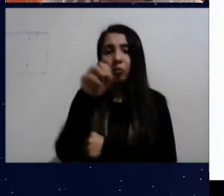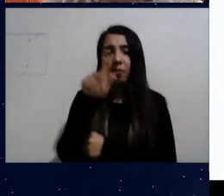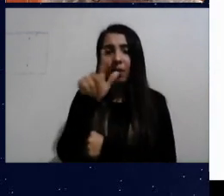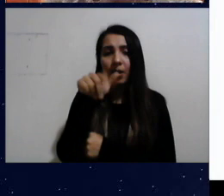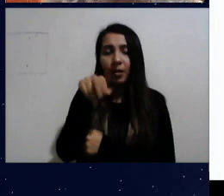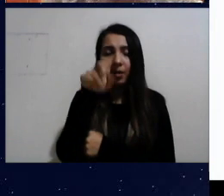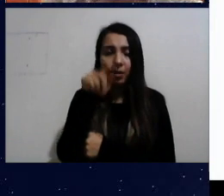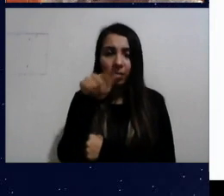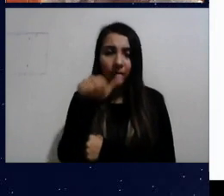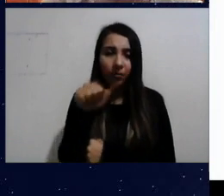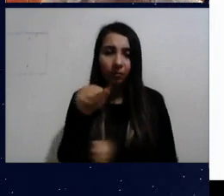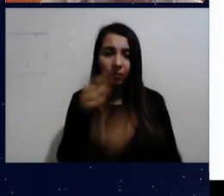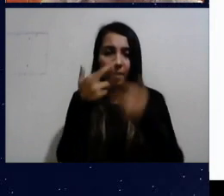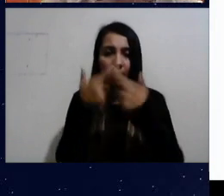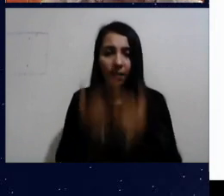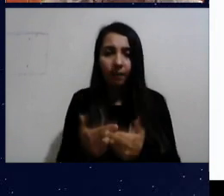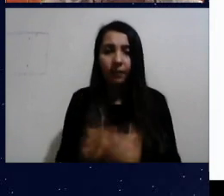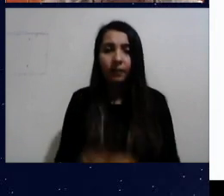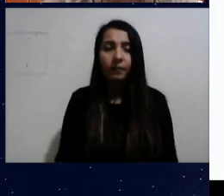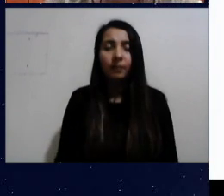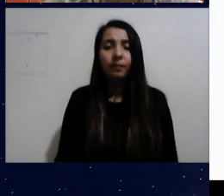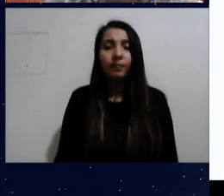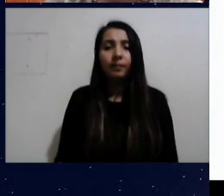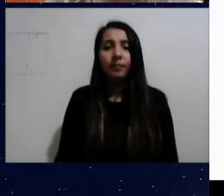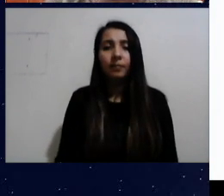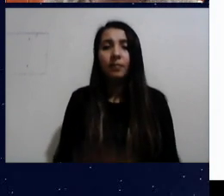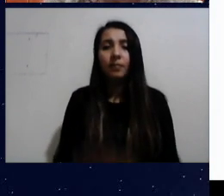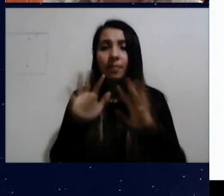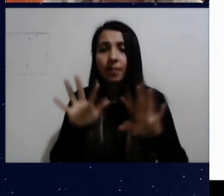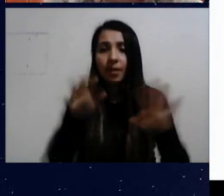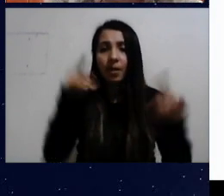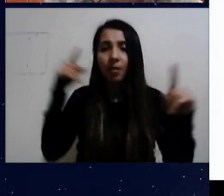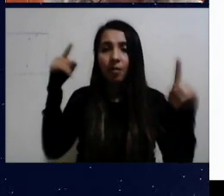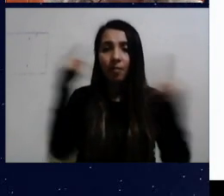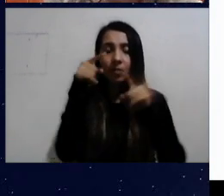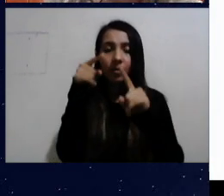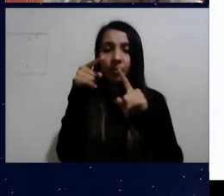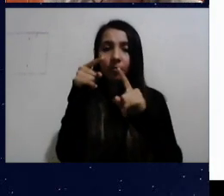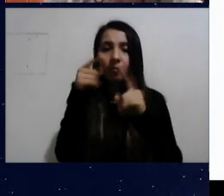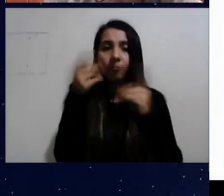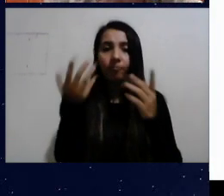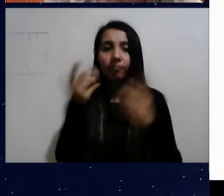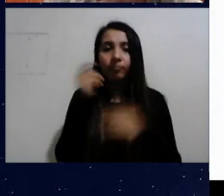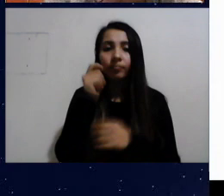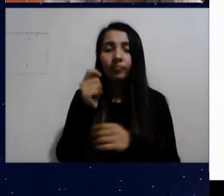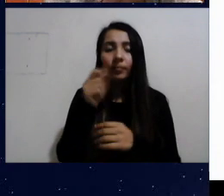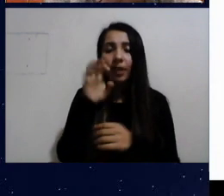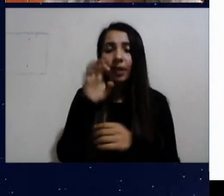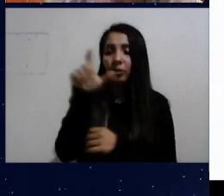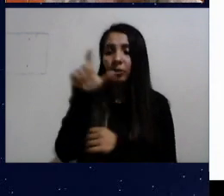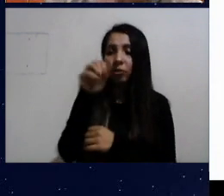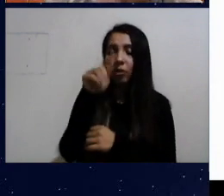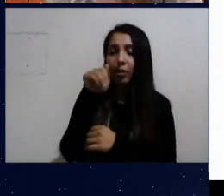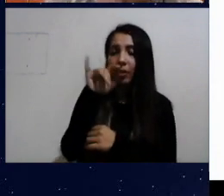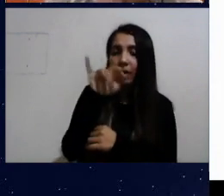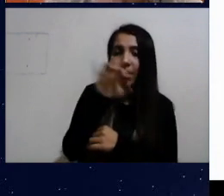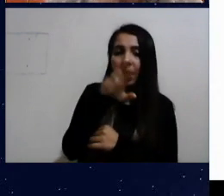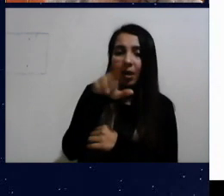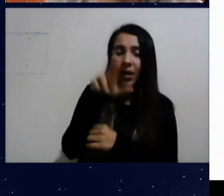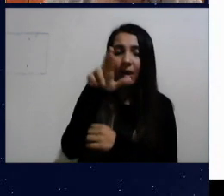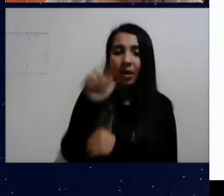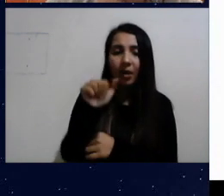Luego, el objetivo ahora es detectar una exotierra que muestre señales que